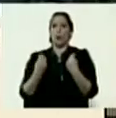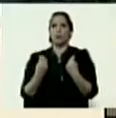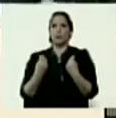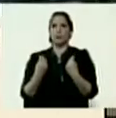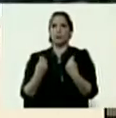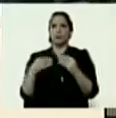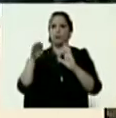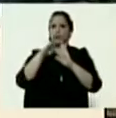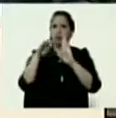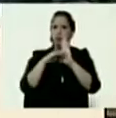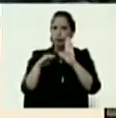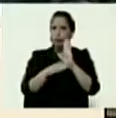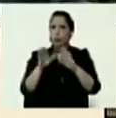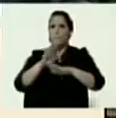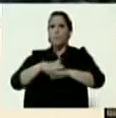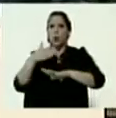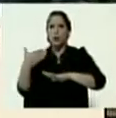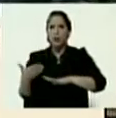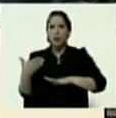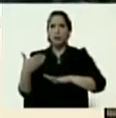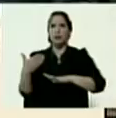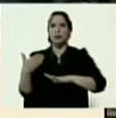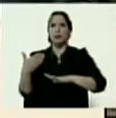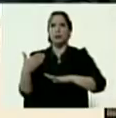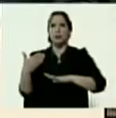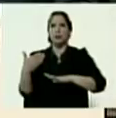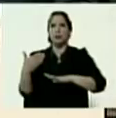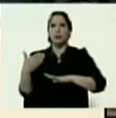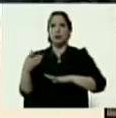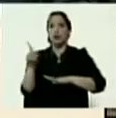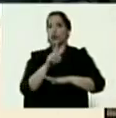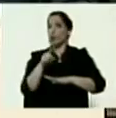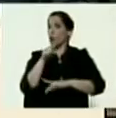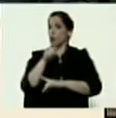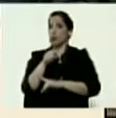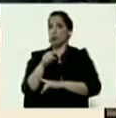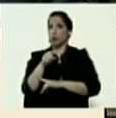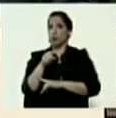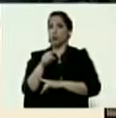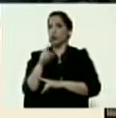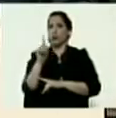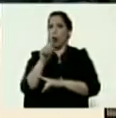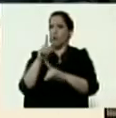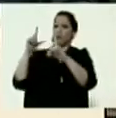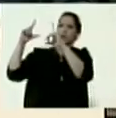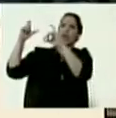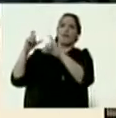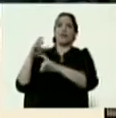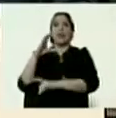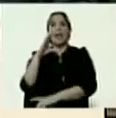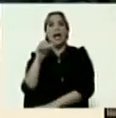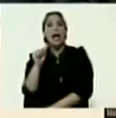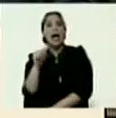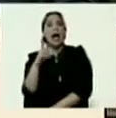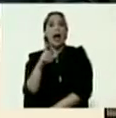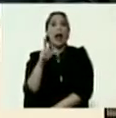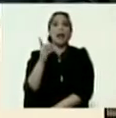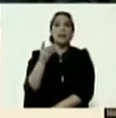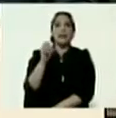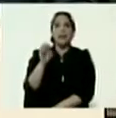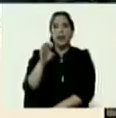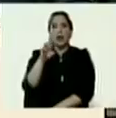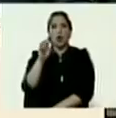y por qué. No fue un selfie, señor Calderón Verde. No fue un selfie, Ravel. Ya